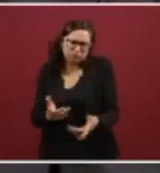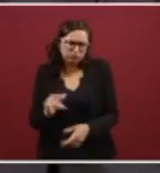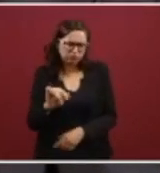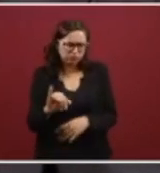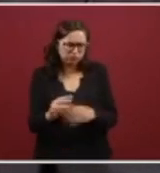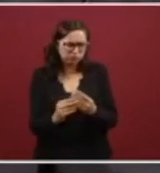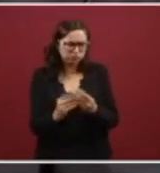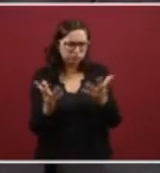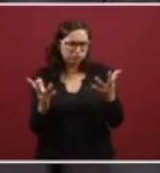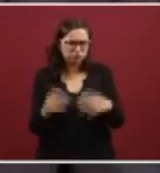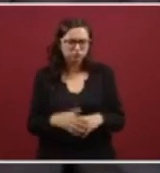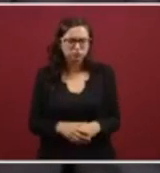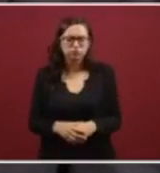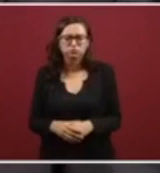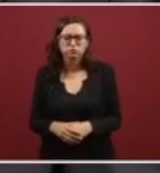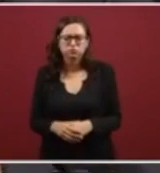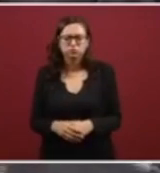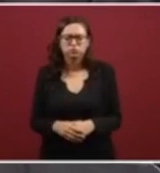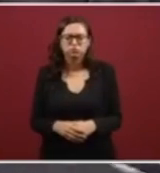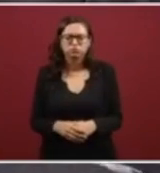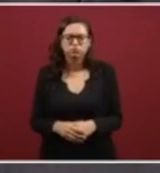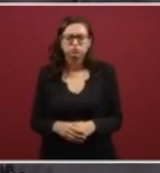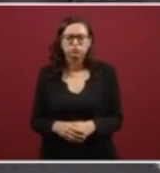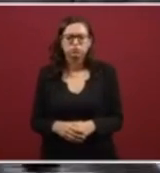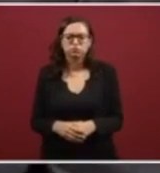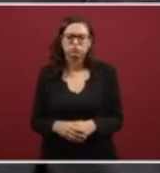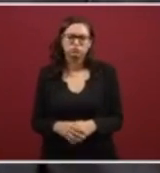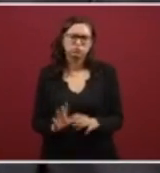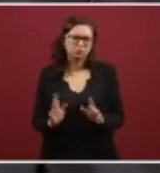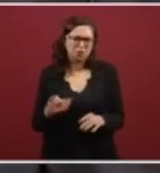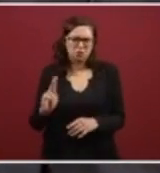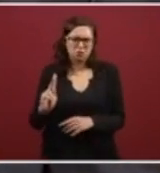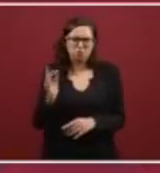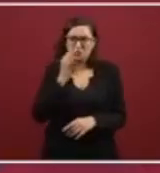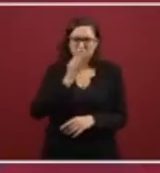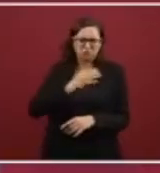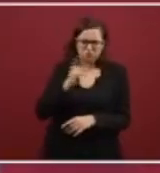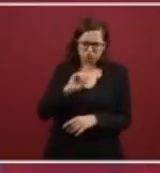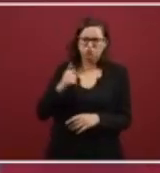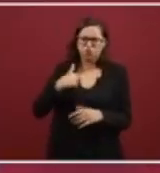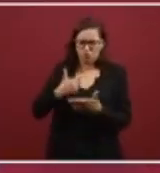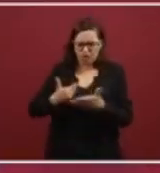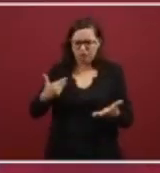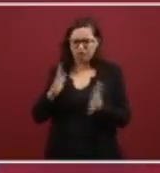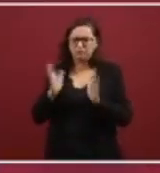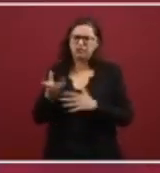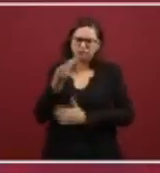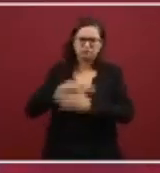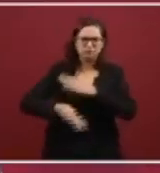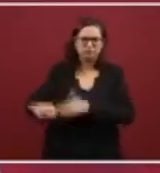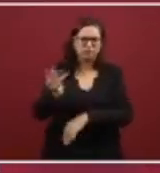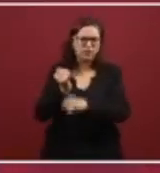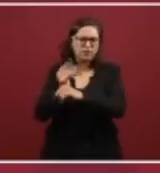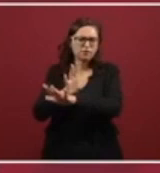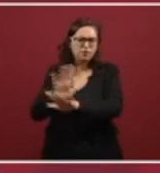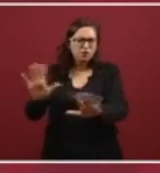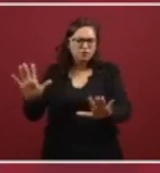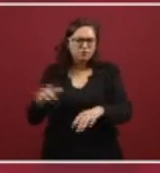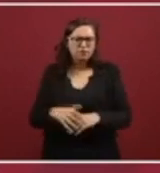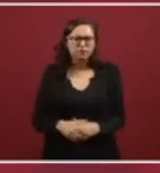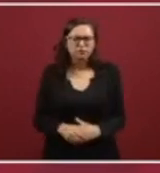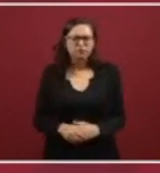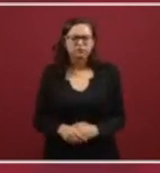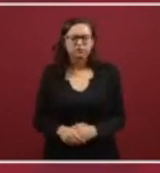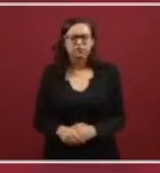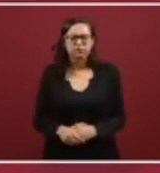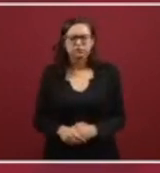Más allá de cualquier otra consideración, es algo que ya estaba previsto. Entonces, ahí está el informe. Yo respeto